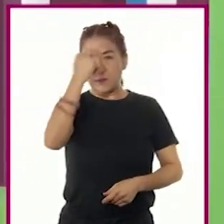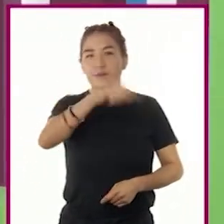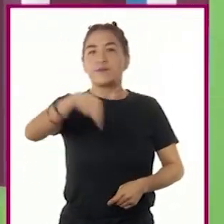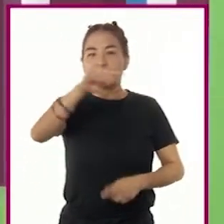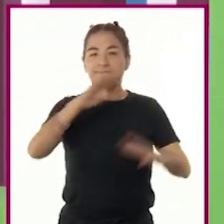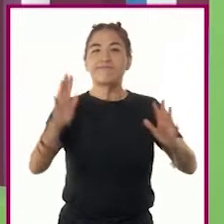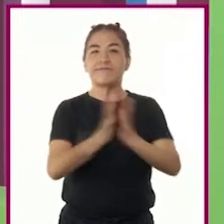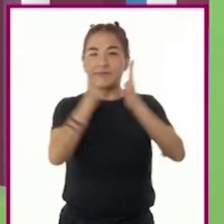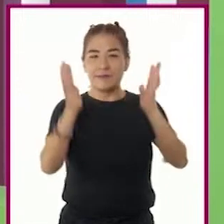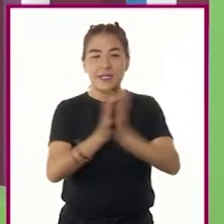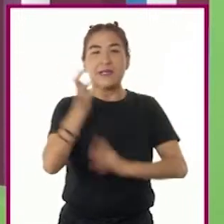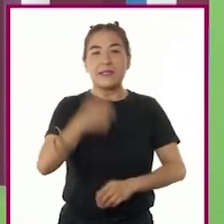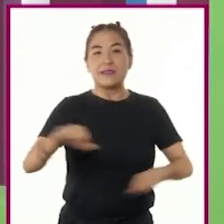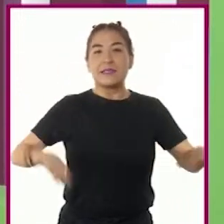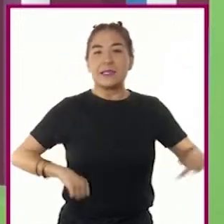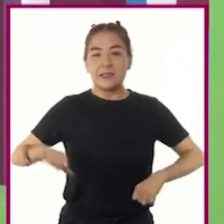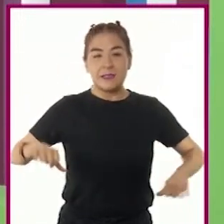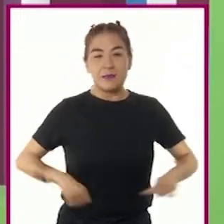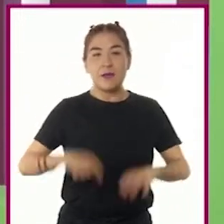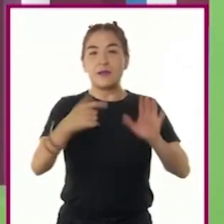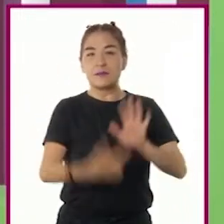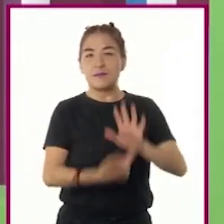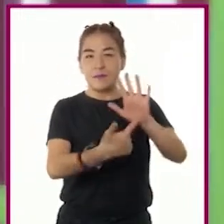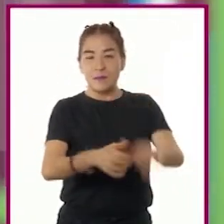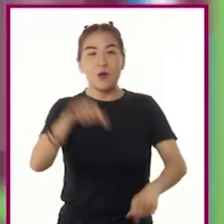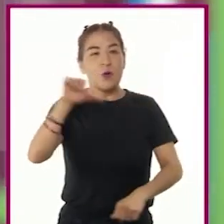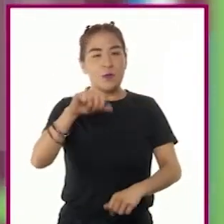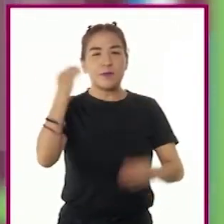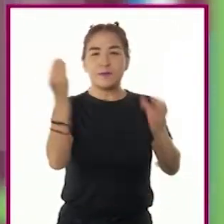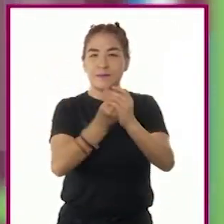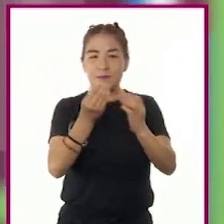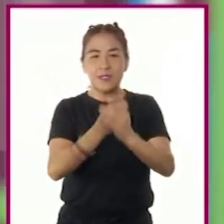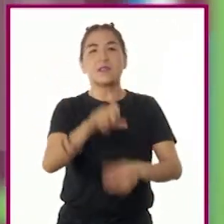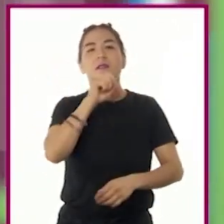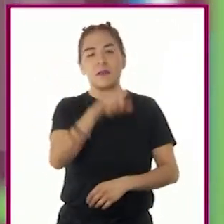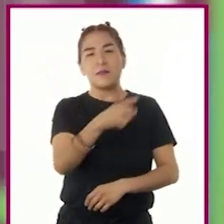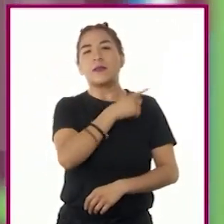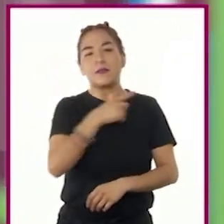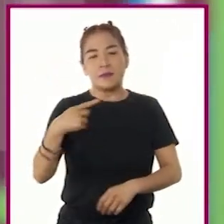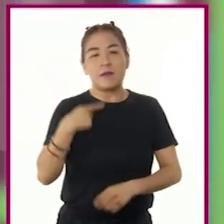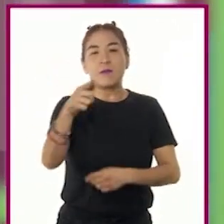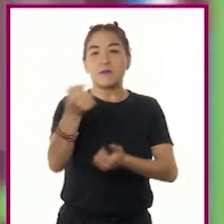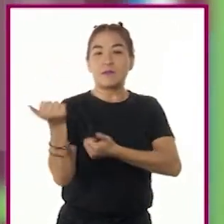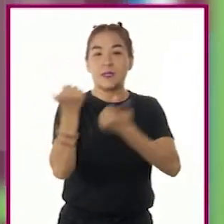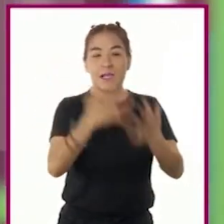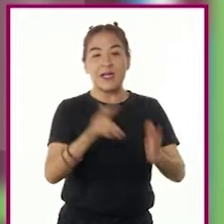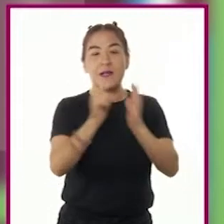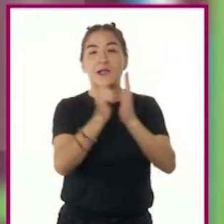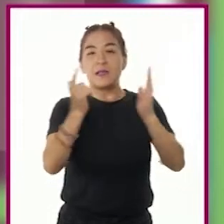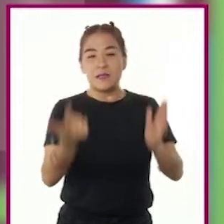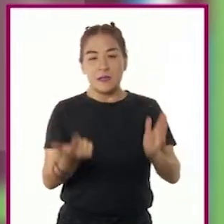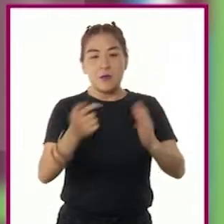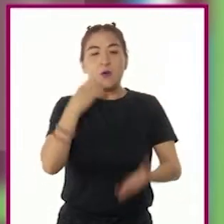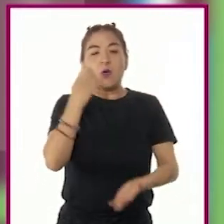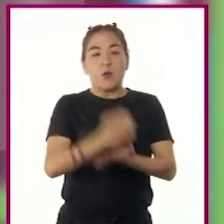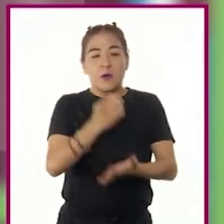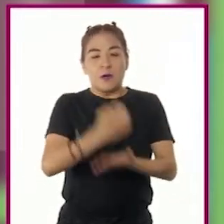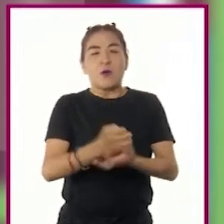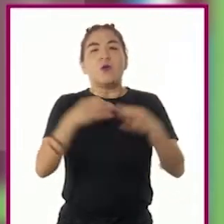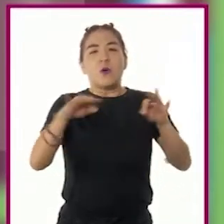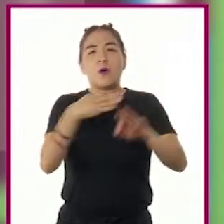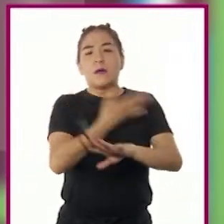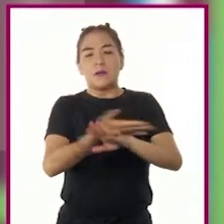en las actividades planteadas a lo largo de la sesión. También les invito a tener cerca su libro de texto, cuaderno u